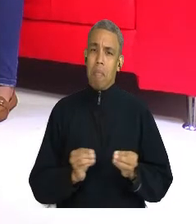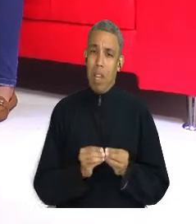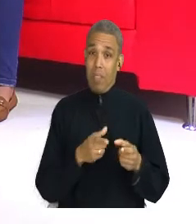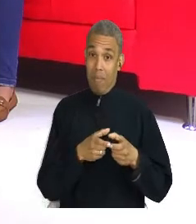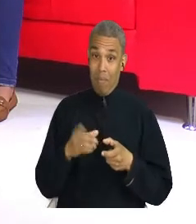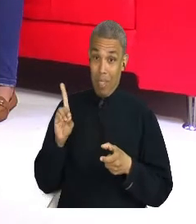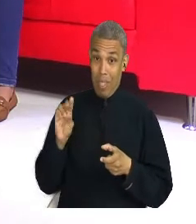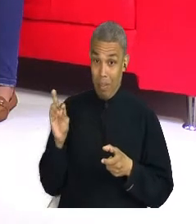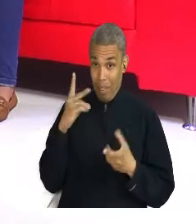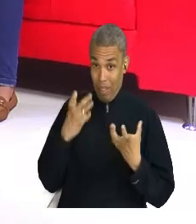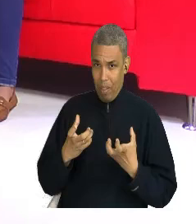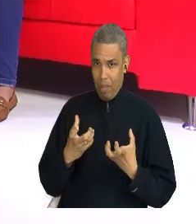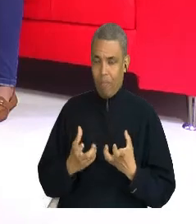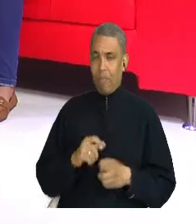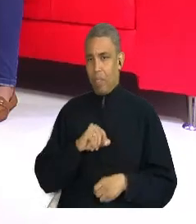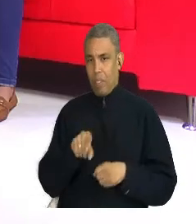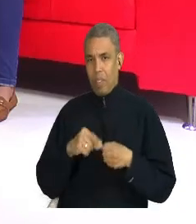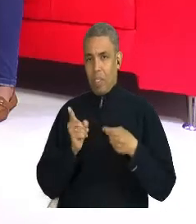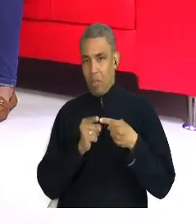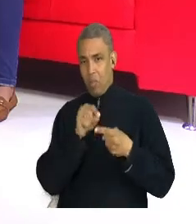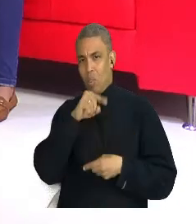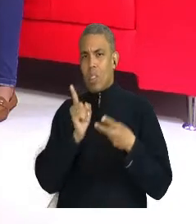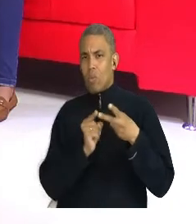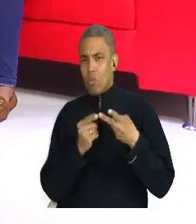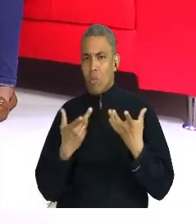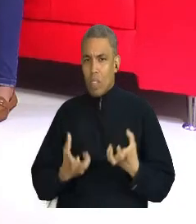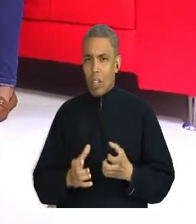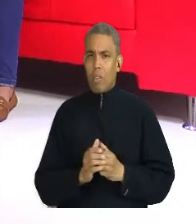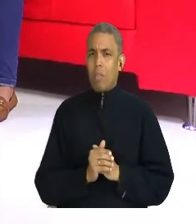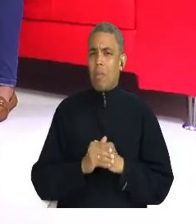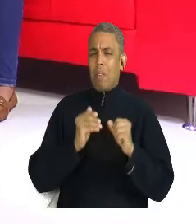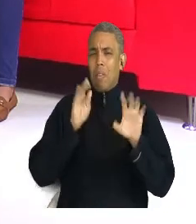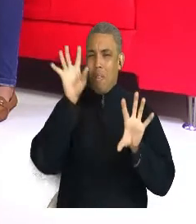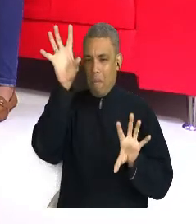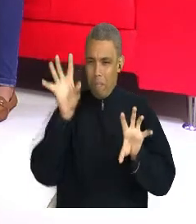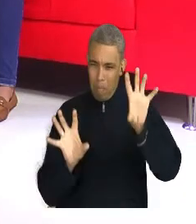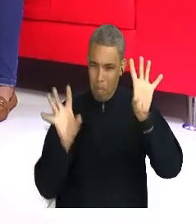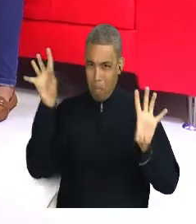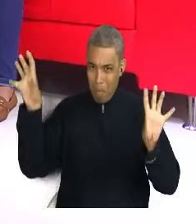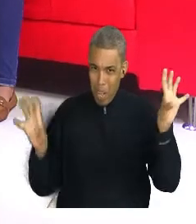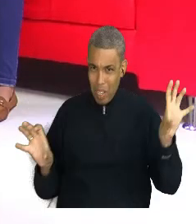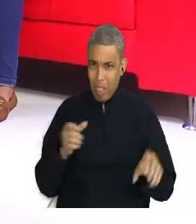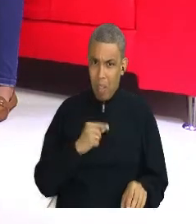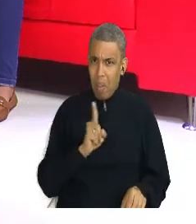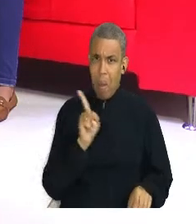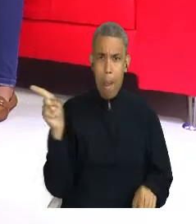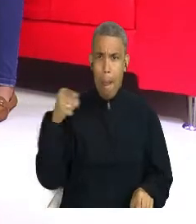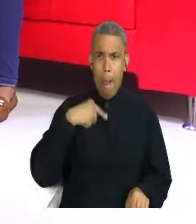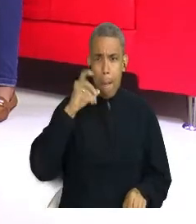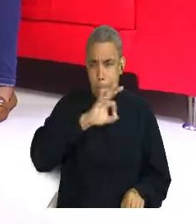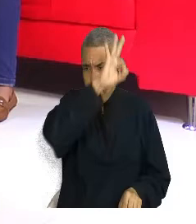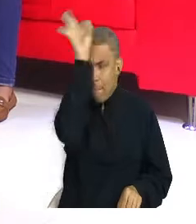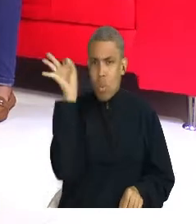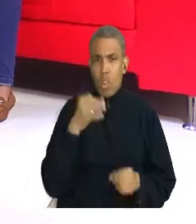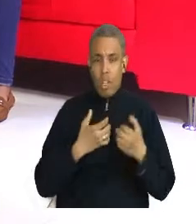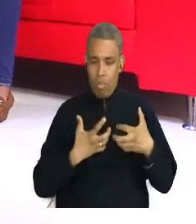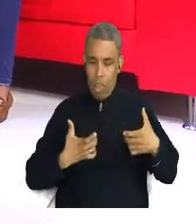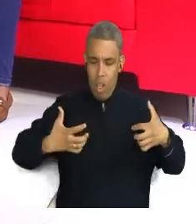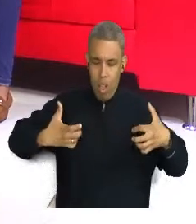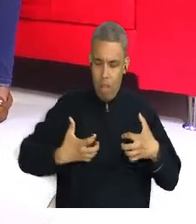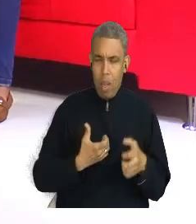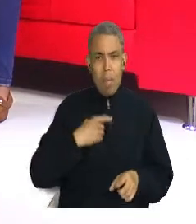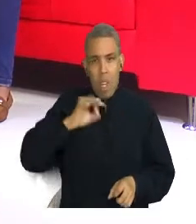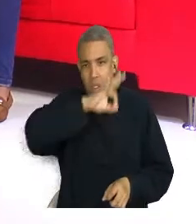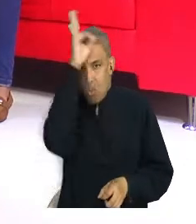así en países donde no llega el vallenato todavía, así como ser pionero en esa cuestión. Sergio,